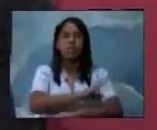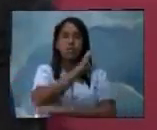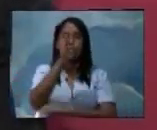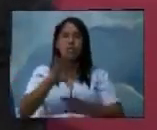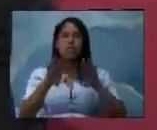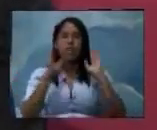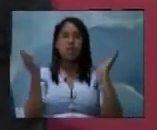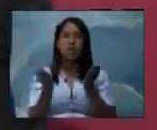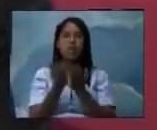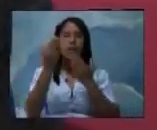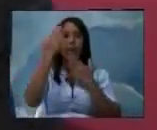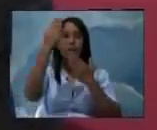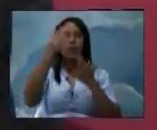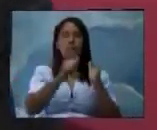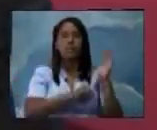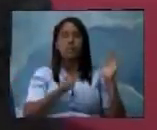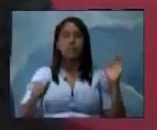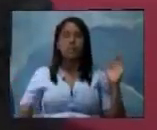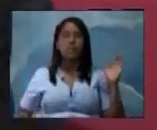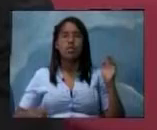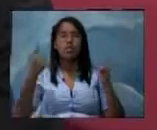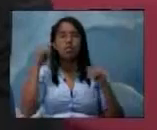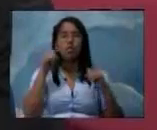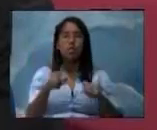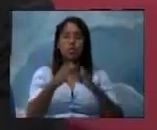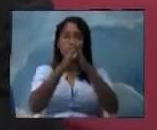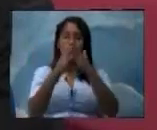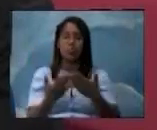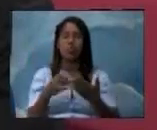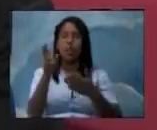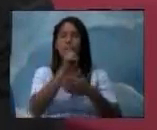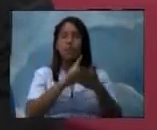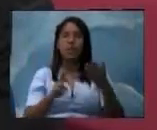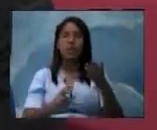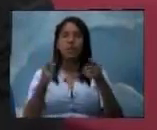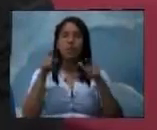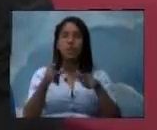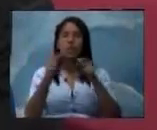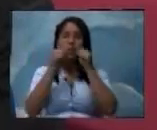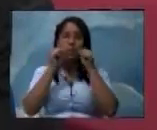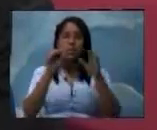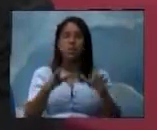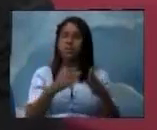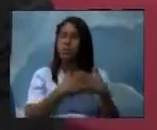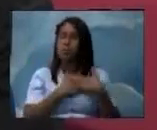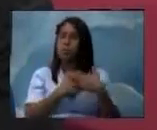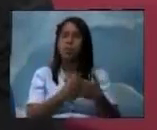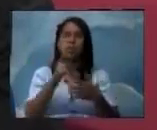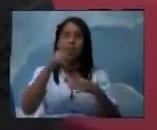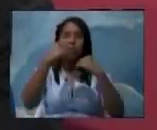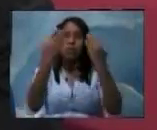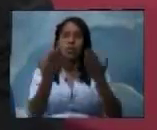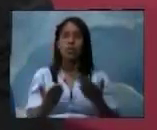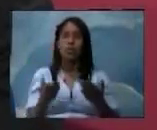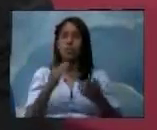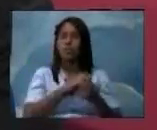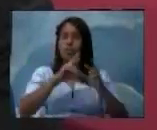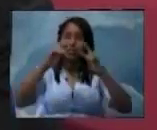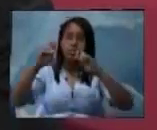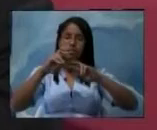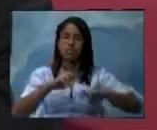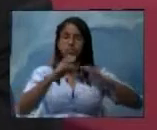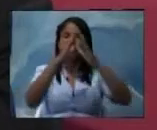de la tierra, te damos gracias, oh Señor, por esta tu palabra leída, por esta bendición, este privilegio que nos das de escudriñar